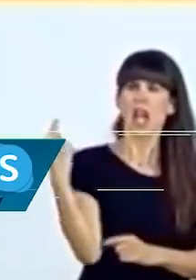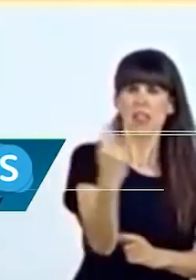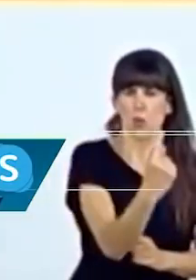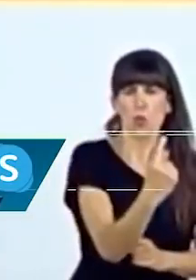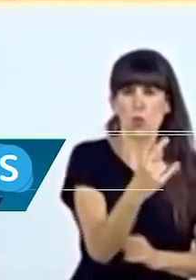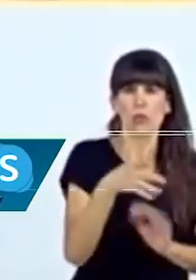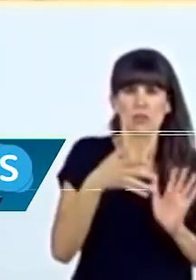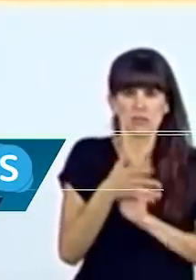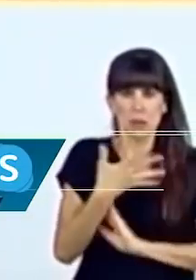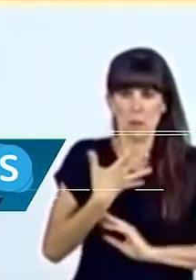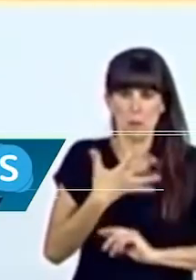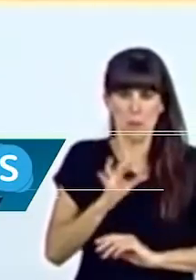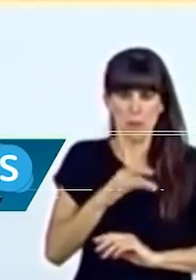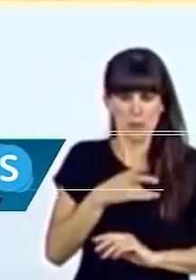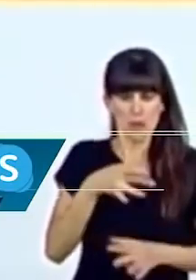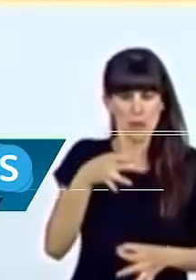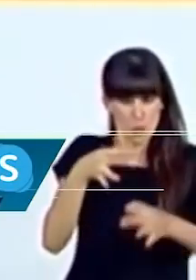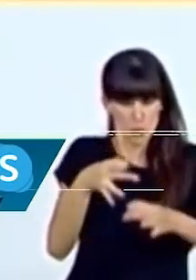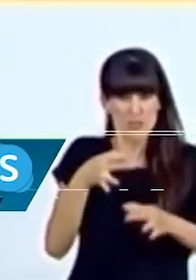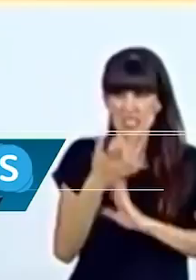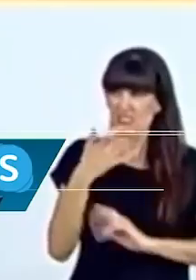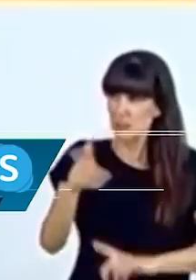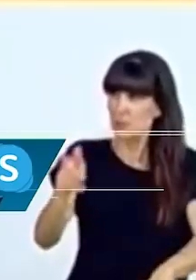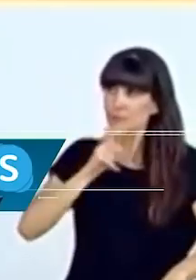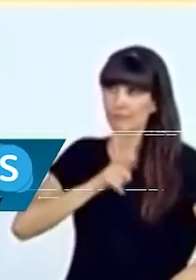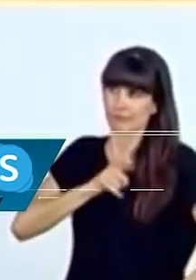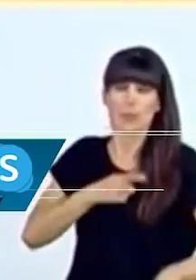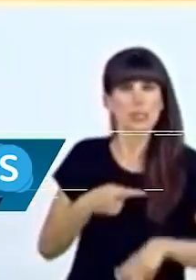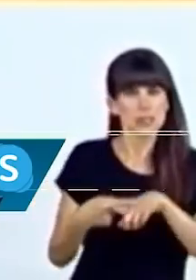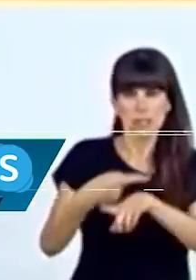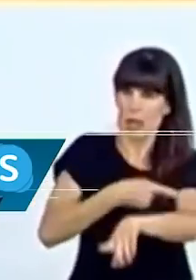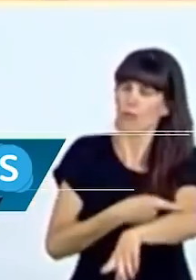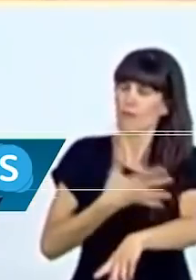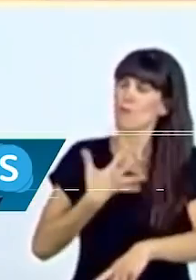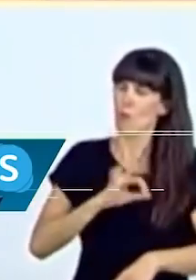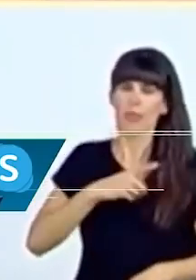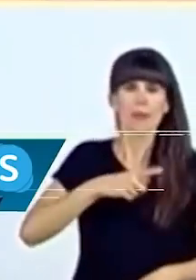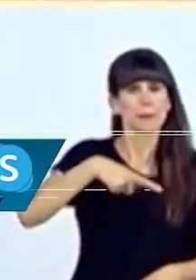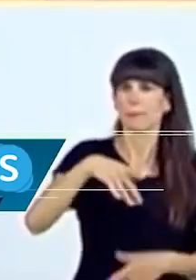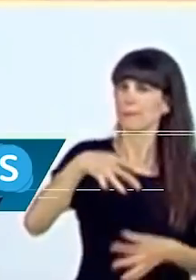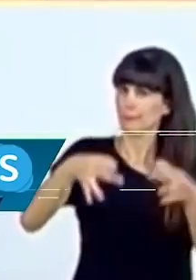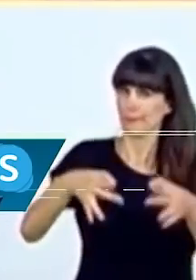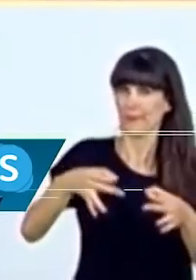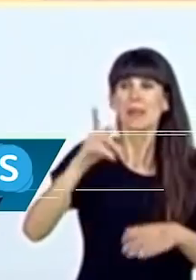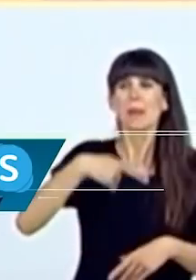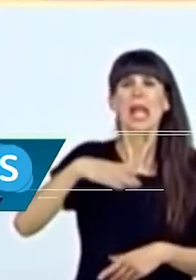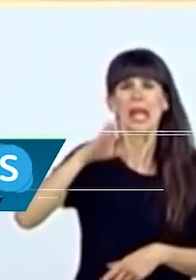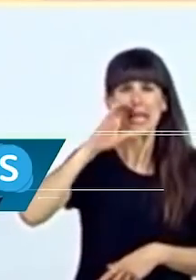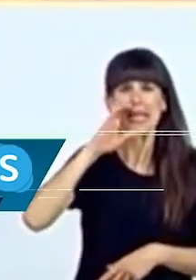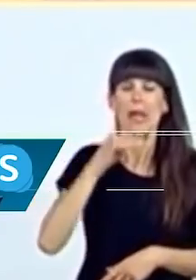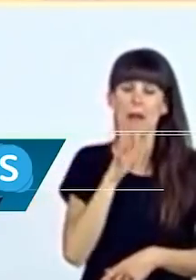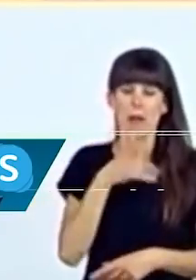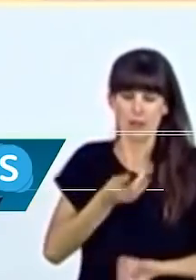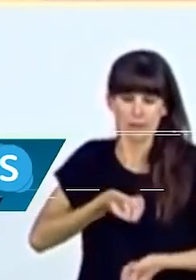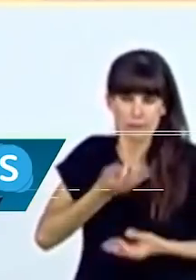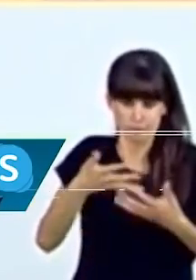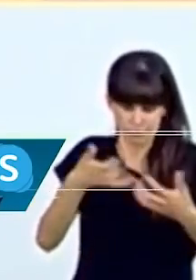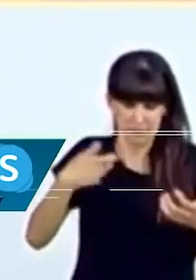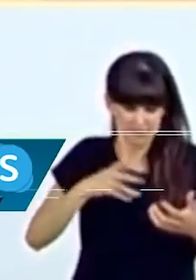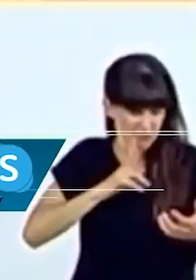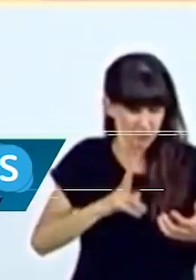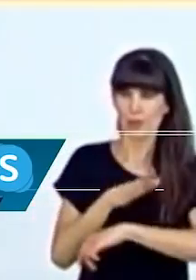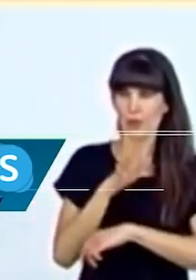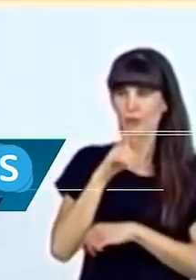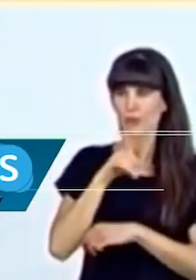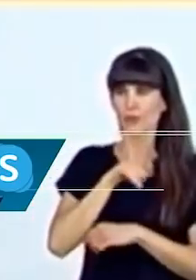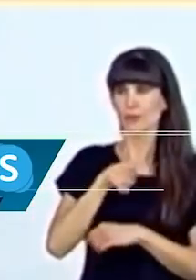o lo más seguro sea que sea, PNV-PSOE. Sin embargo, aunque parezca más complicado el otro, Bildu con